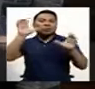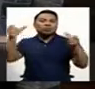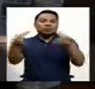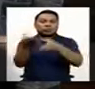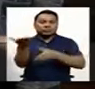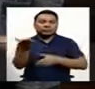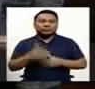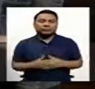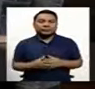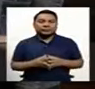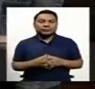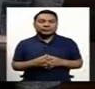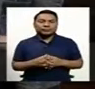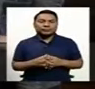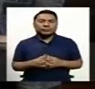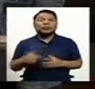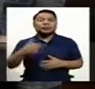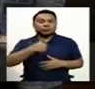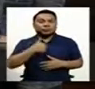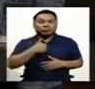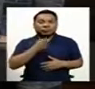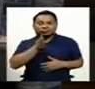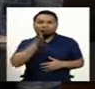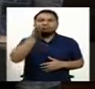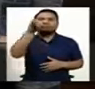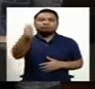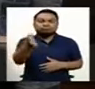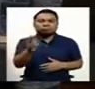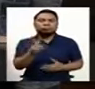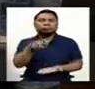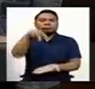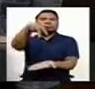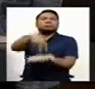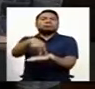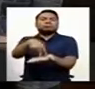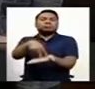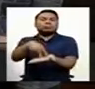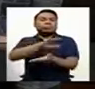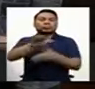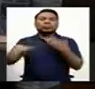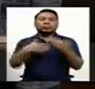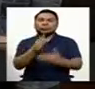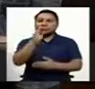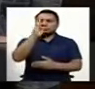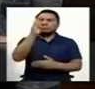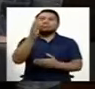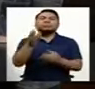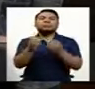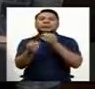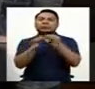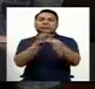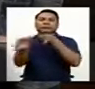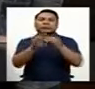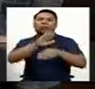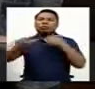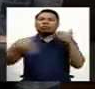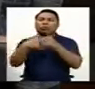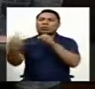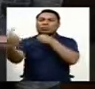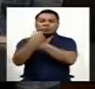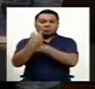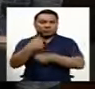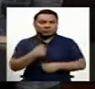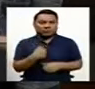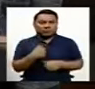Parlamento. Haré frente en forma resuelta a estas acusaciones, pero